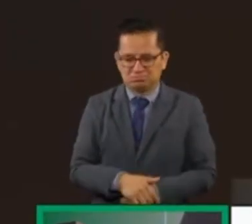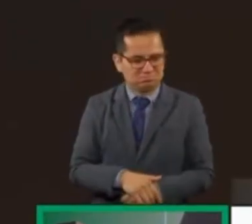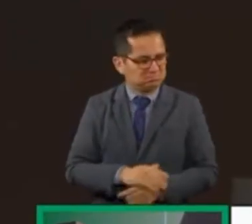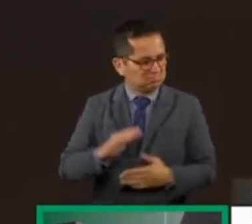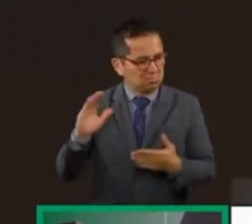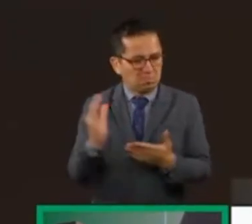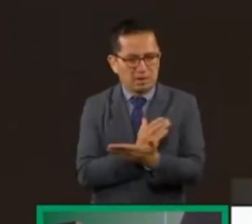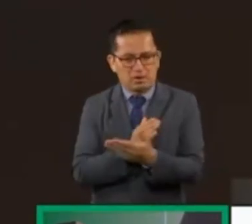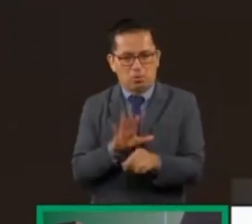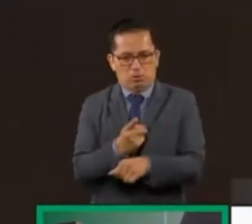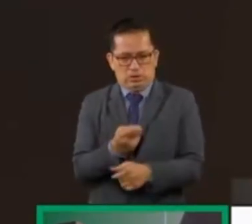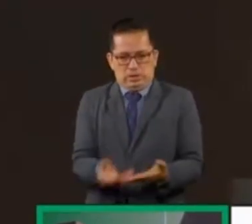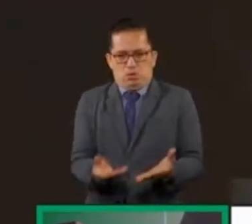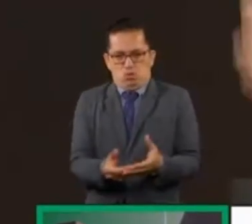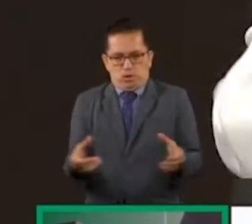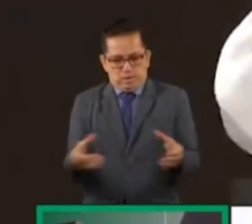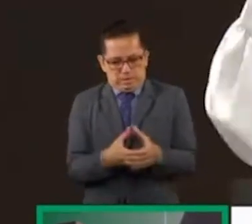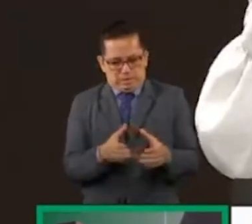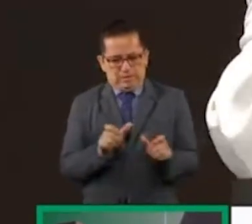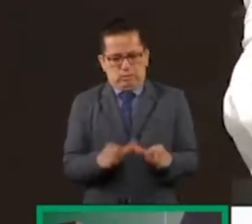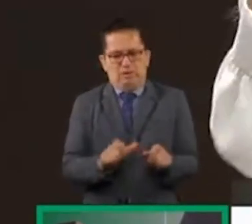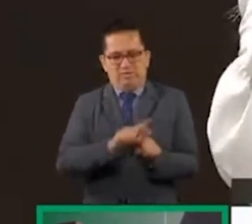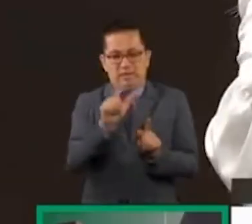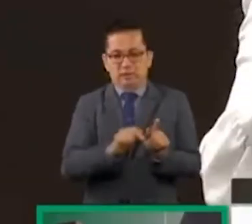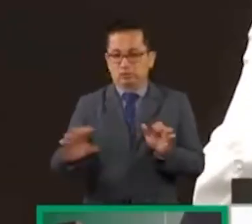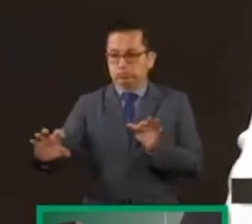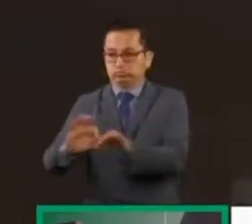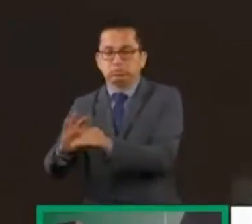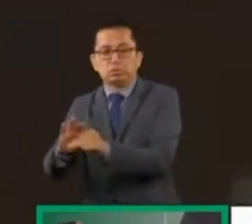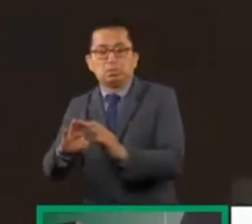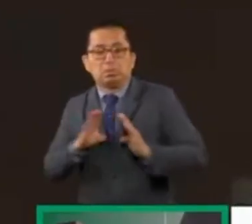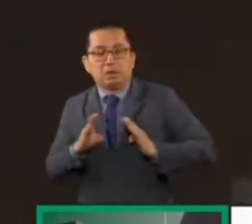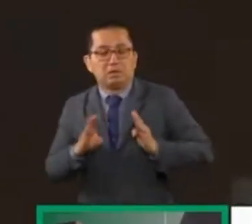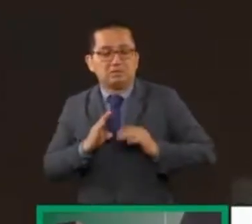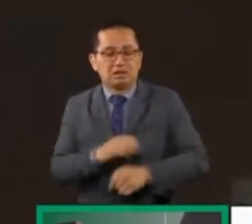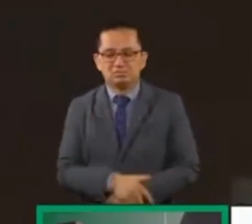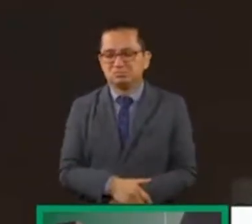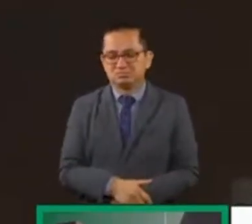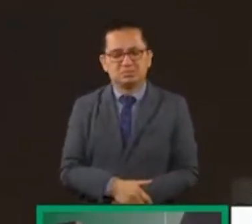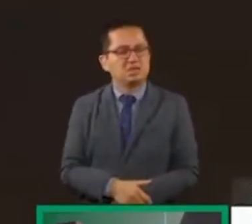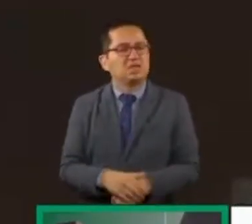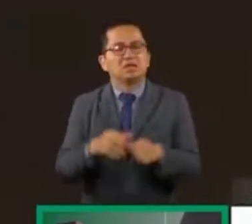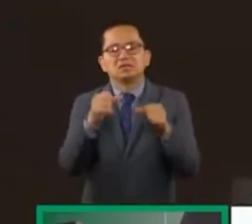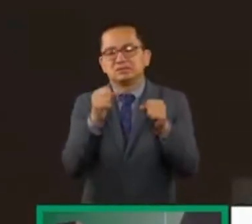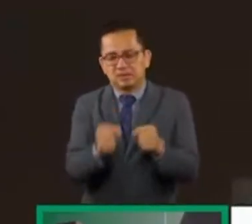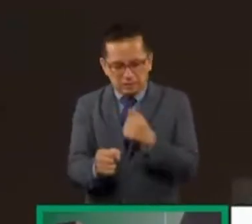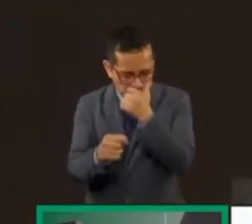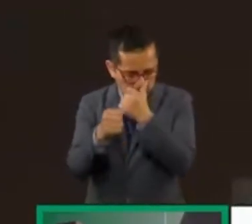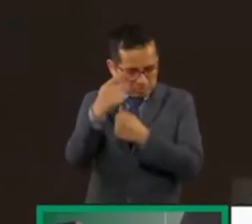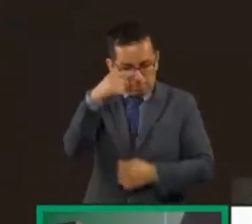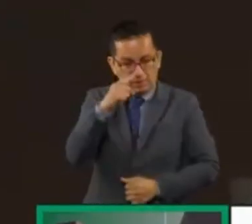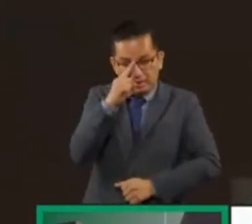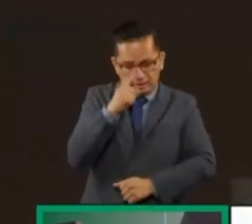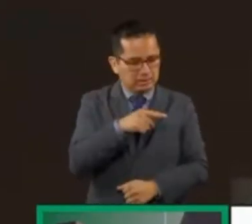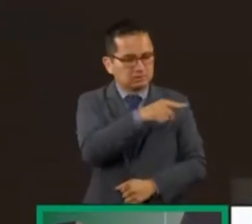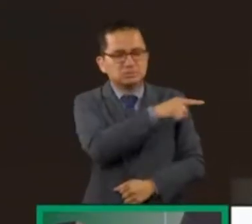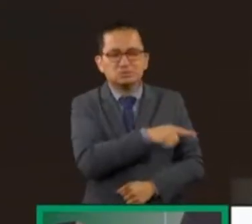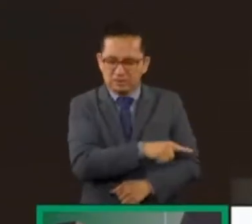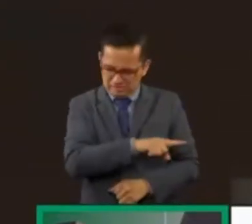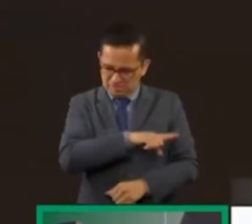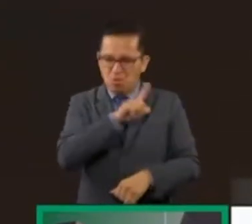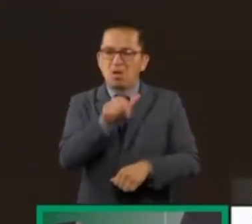civil. Y además, no dudo en que tarden en ordenarles a perseguir a ciudadanos